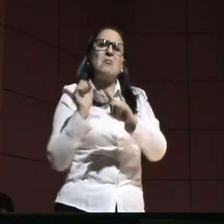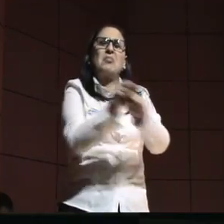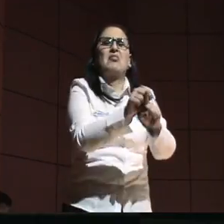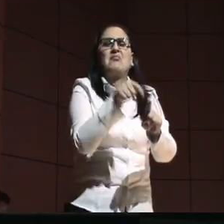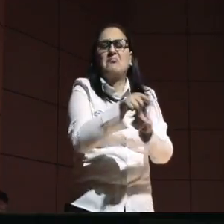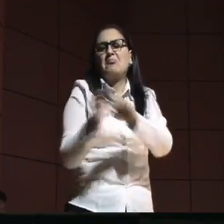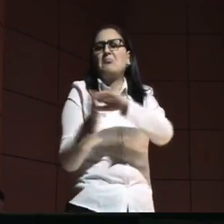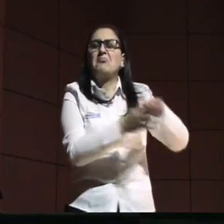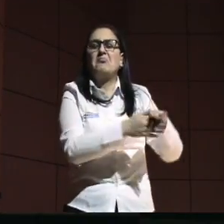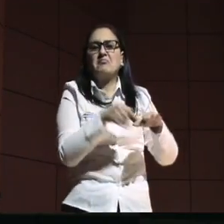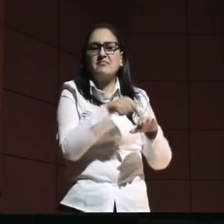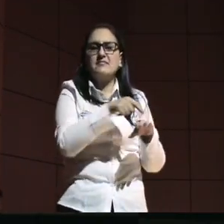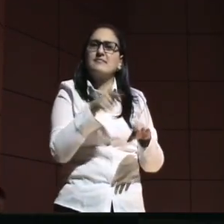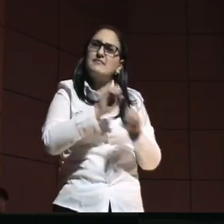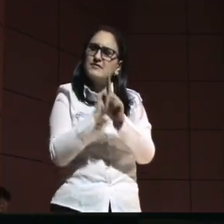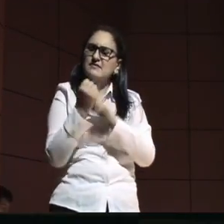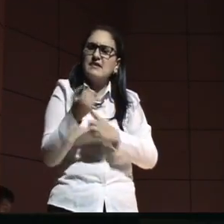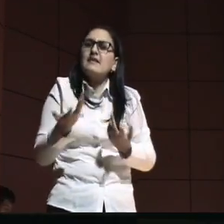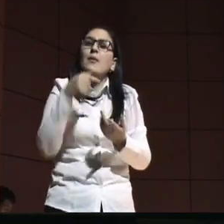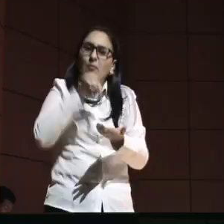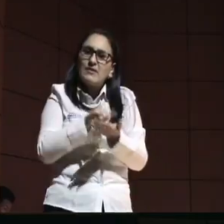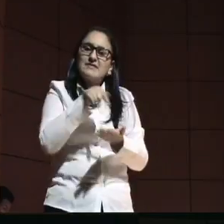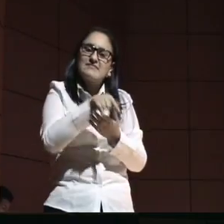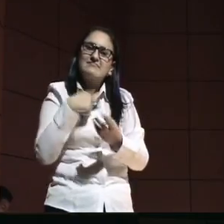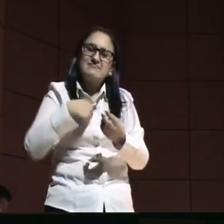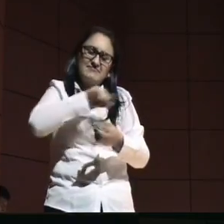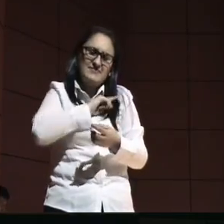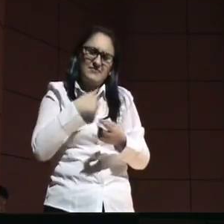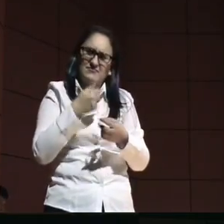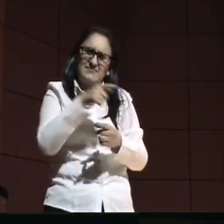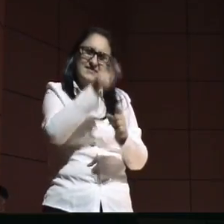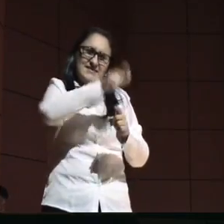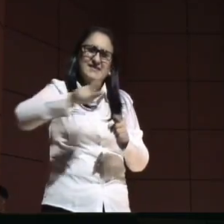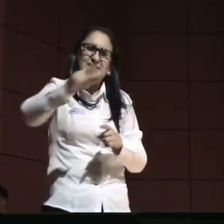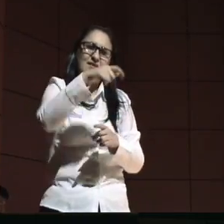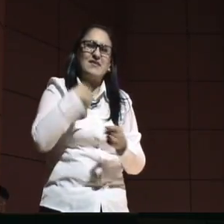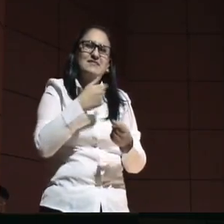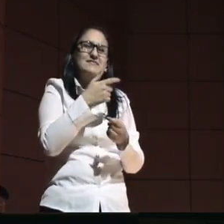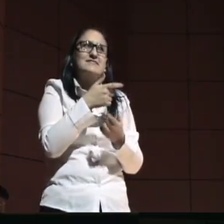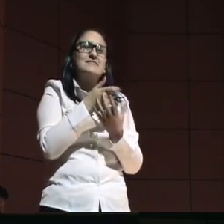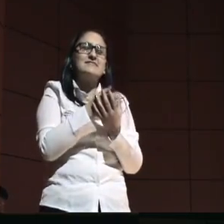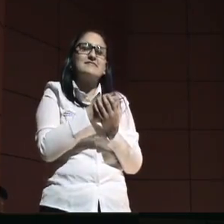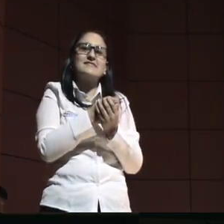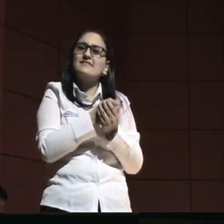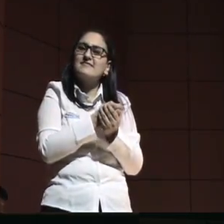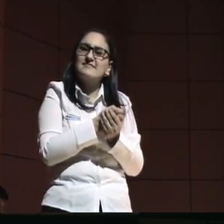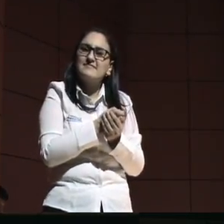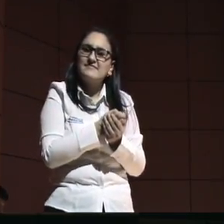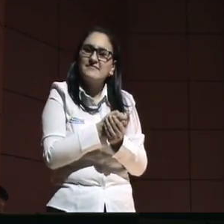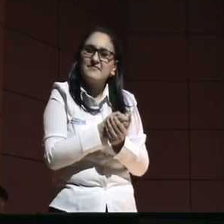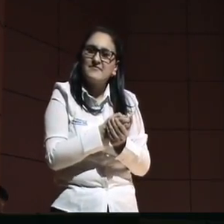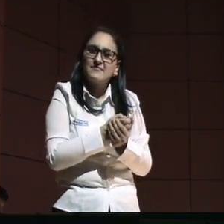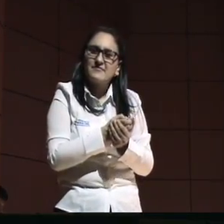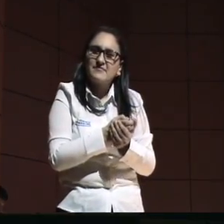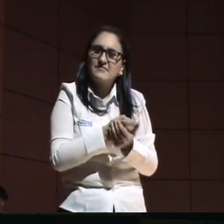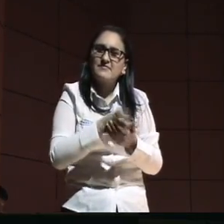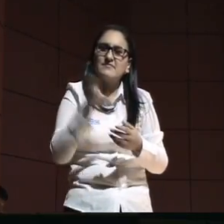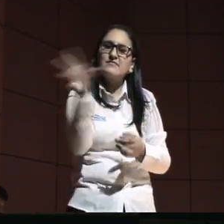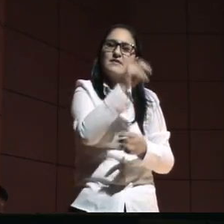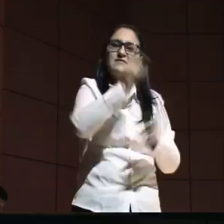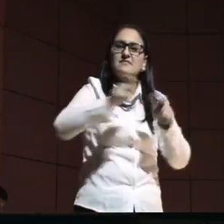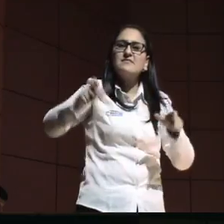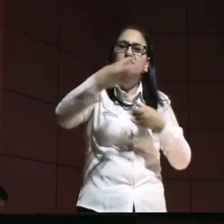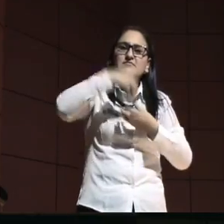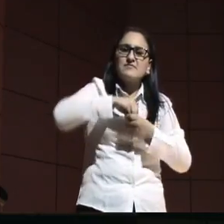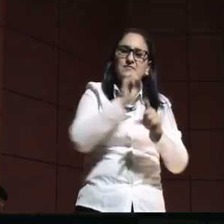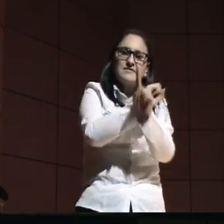ciudadanía. Por esto, al diseñar entornos o ciudades no amigables con todos los integrantes del conglomerado social, se está generando